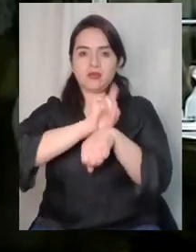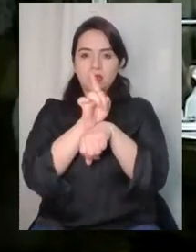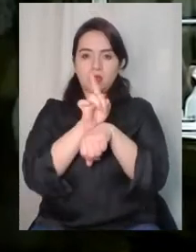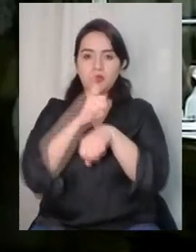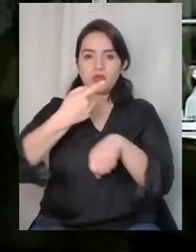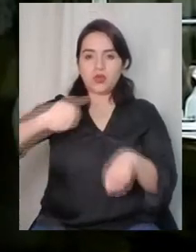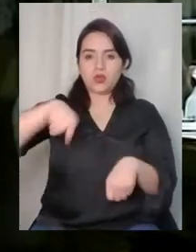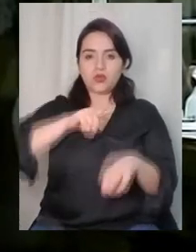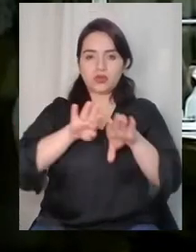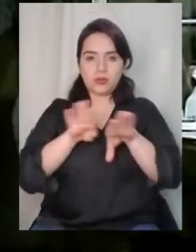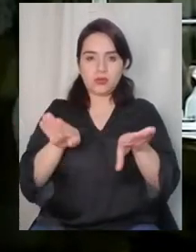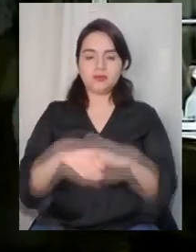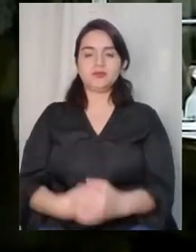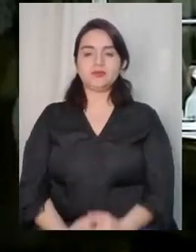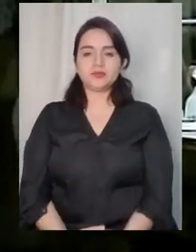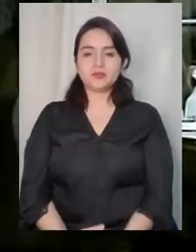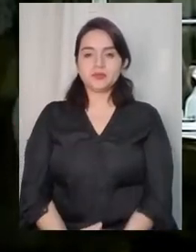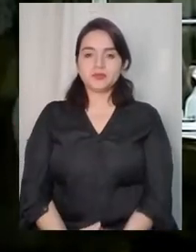Y